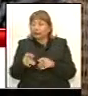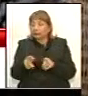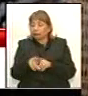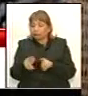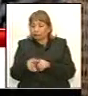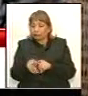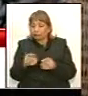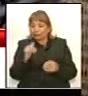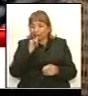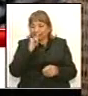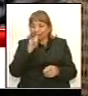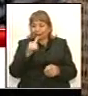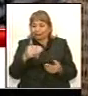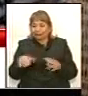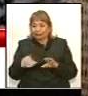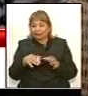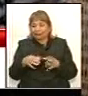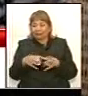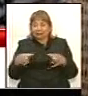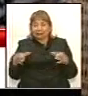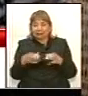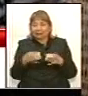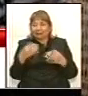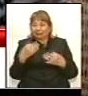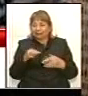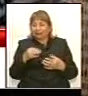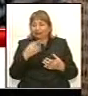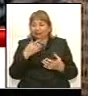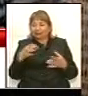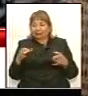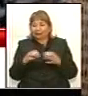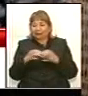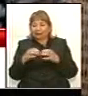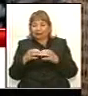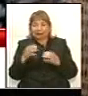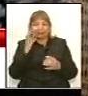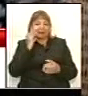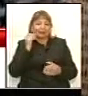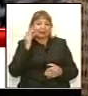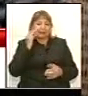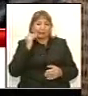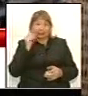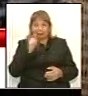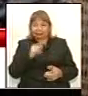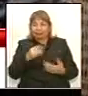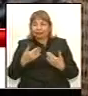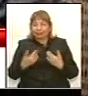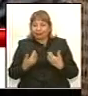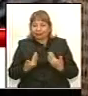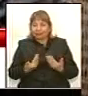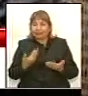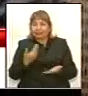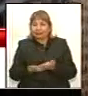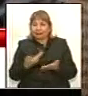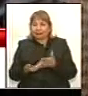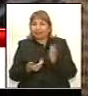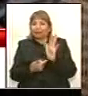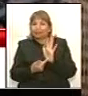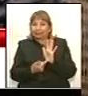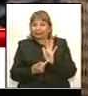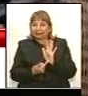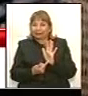que estoy en el ejercicio del Congreso me ha tocado un conjunto de experiencias a partir de las cuales podría testimoniar